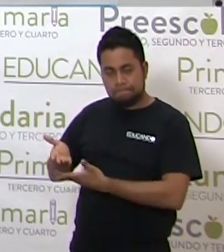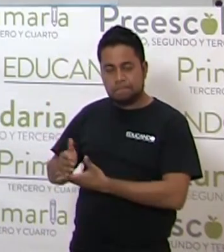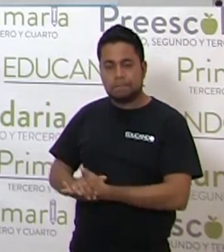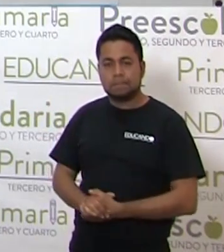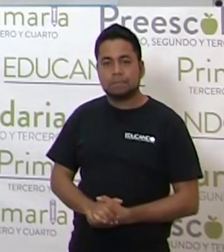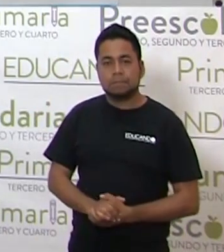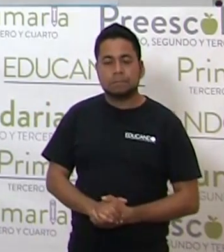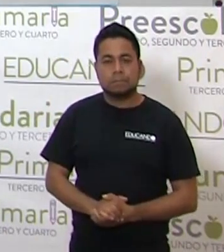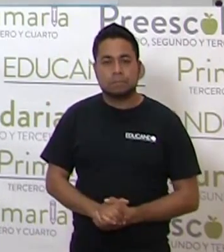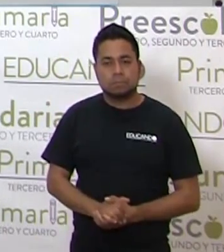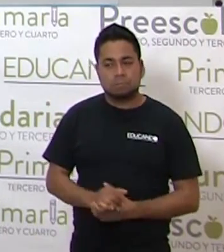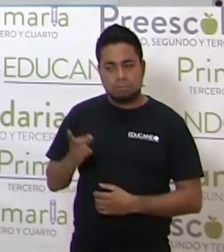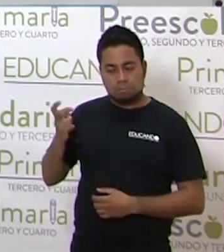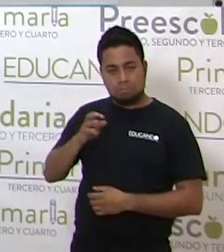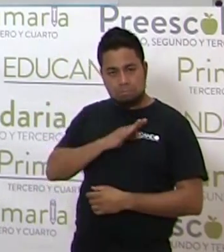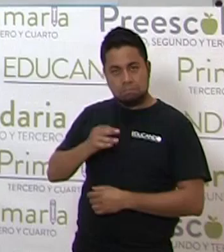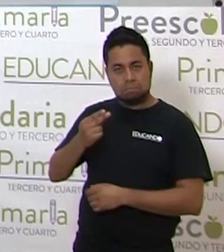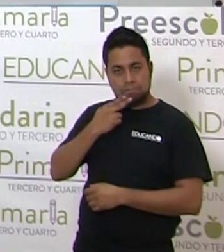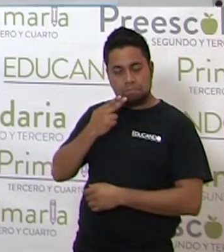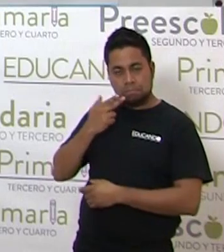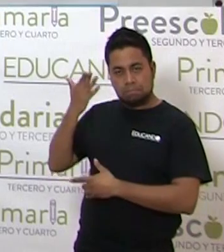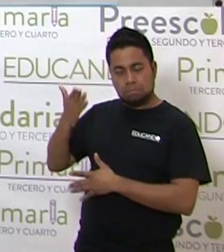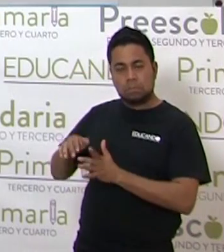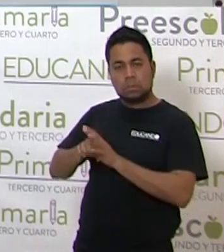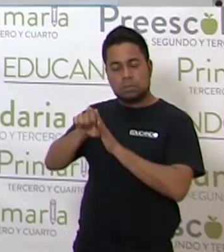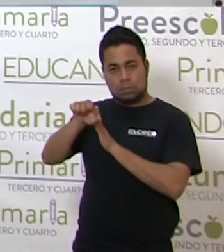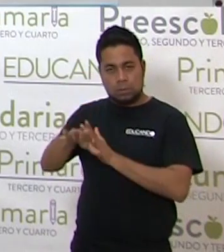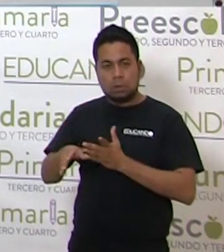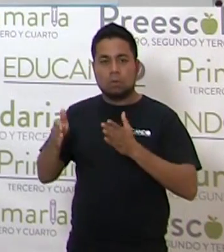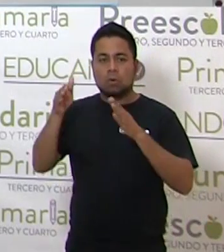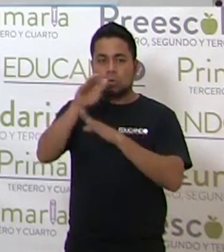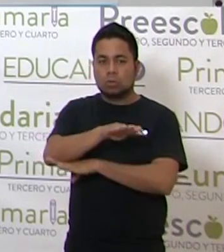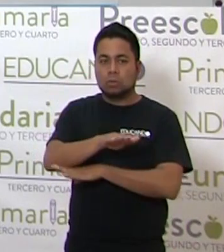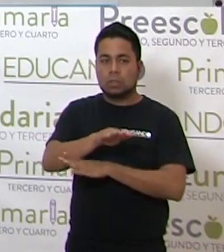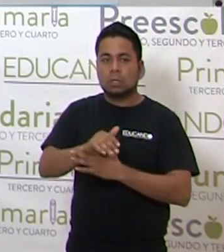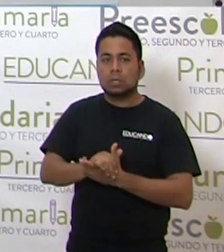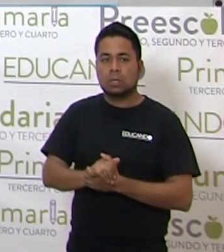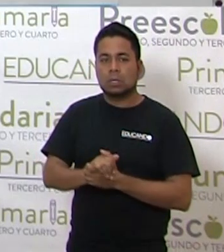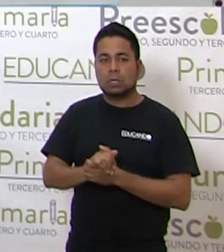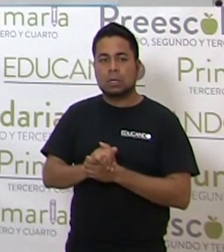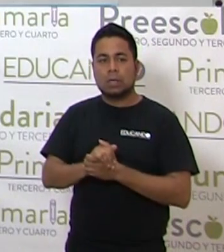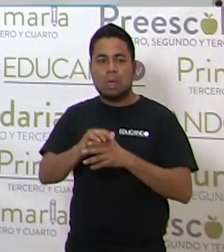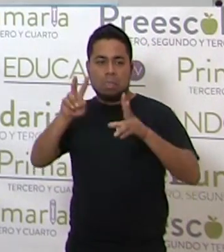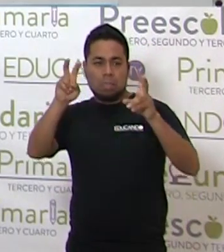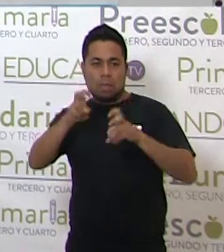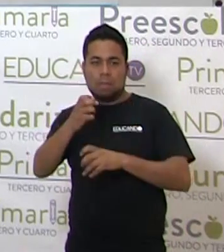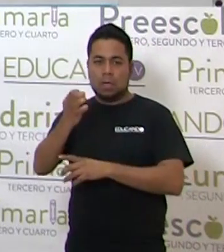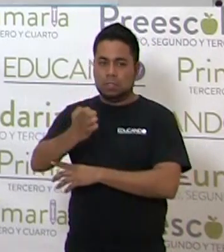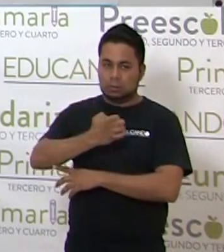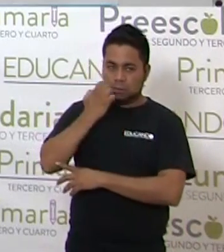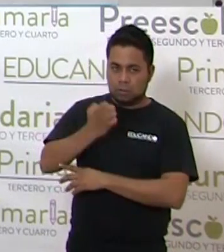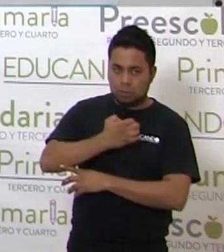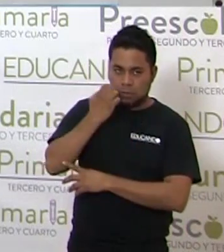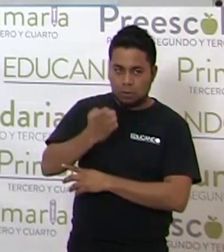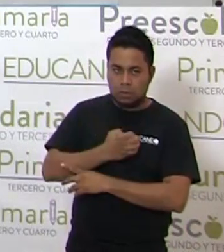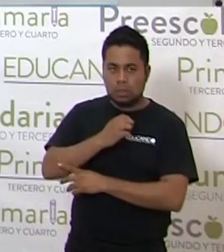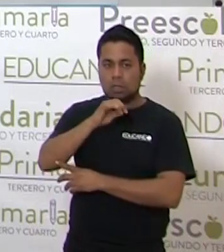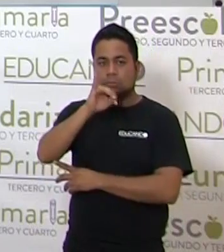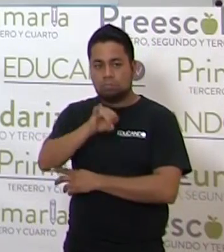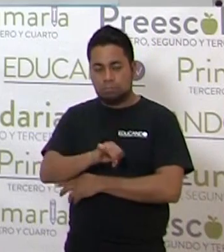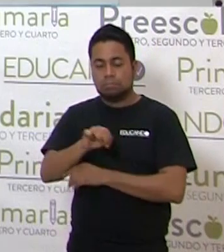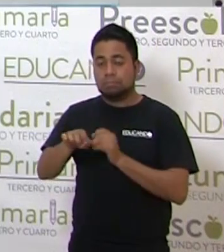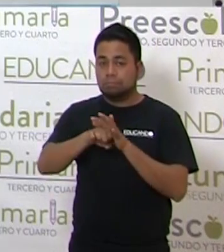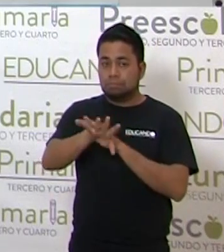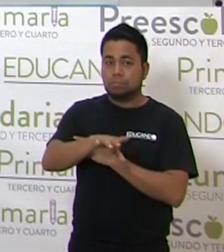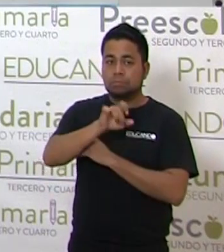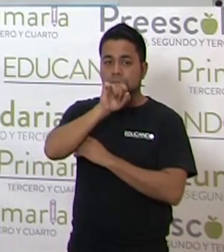Este texto se puede utilizar sobre todo en el ámbito académico, ¿sí? Y también se